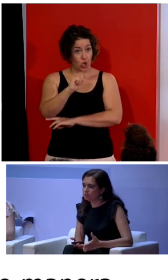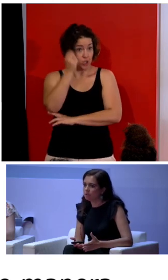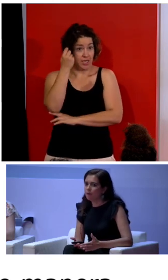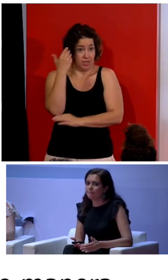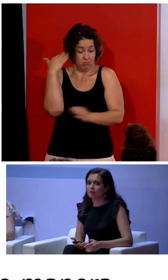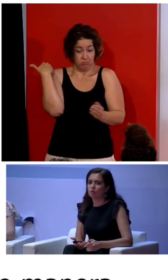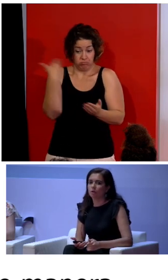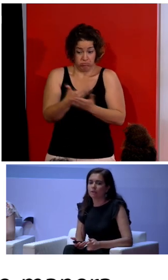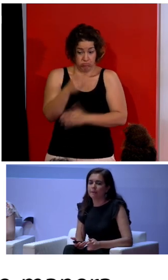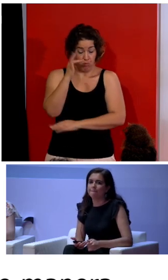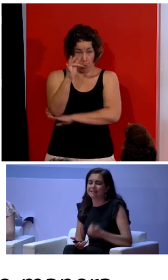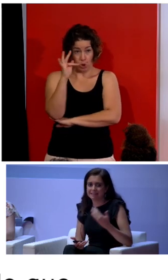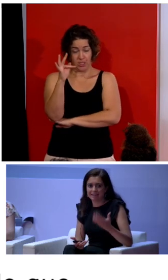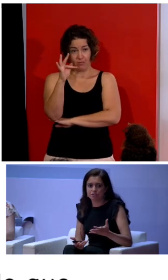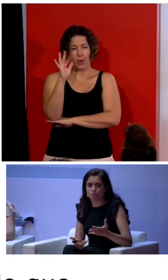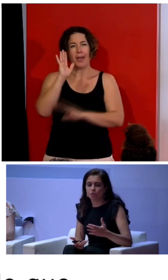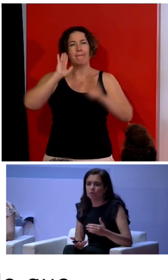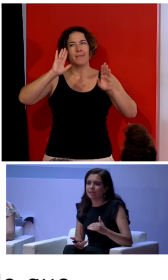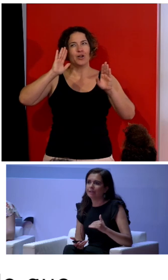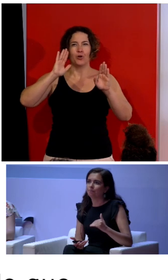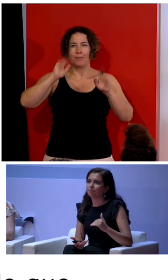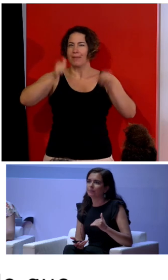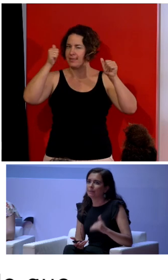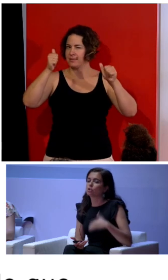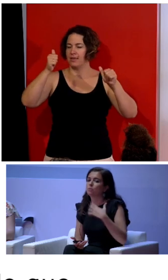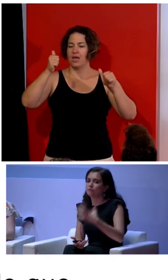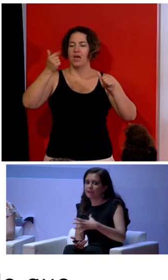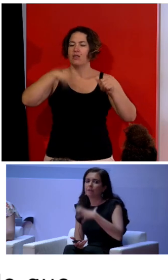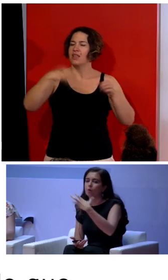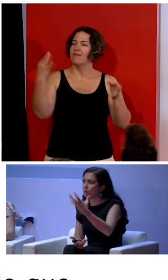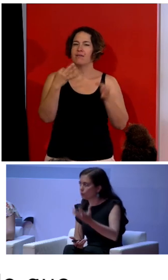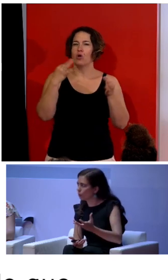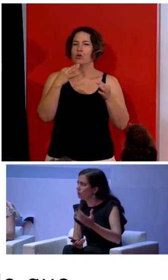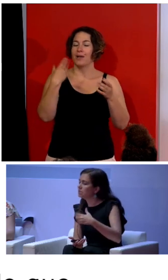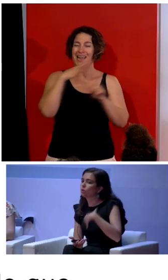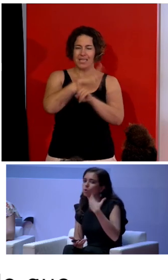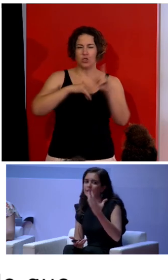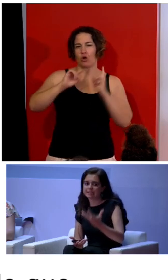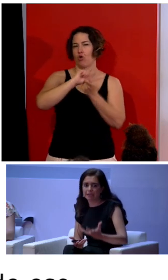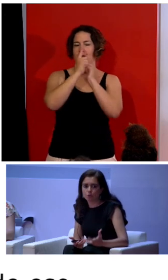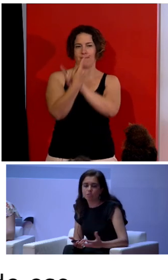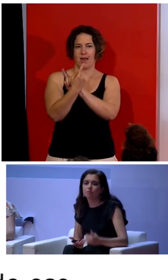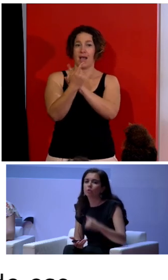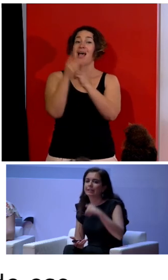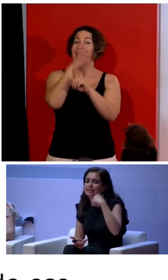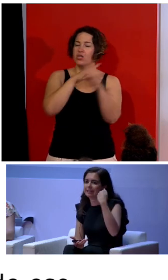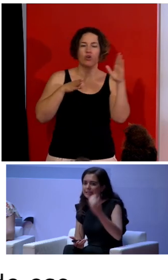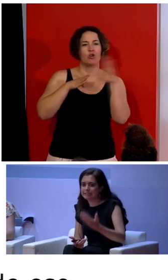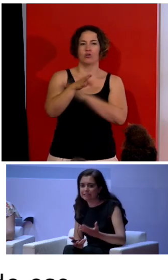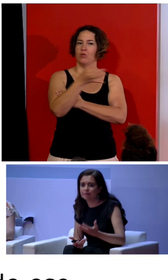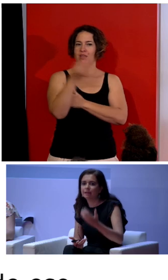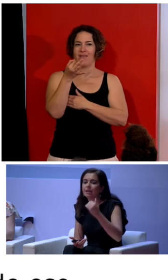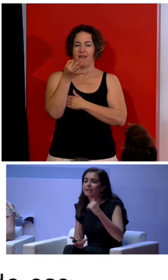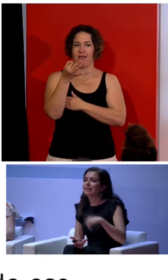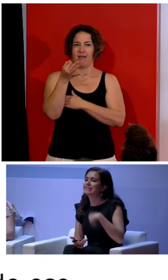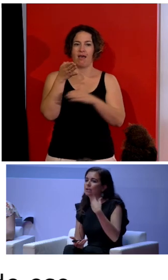consiguiendo, pero más allá de eso, tenemos que modificar el propio entorno y ese entorno tiene que ser inclusivo, tiene que ser